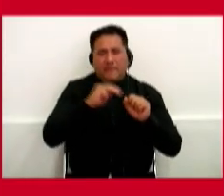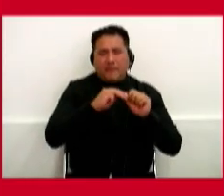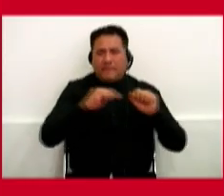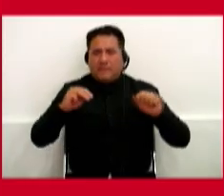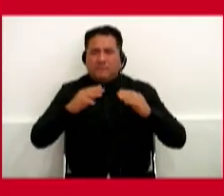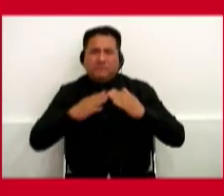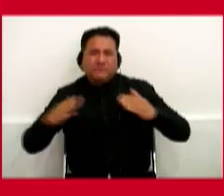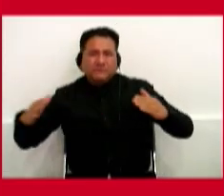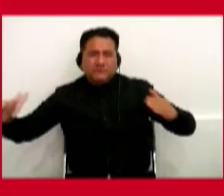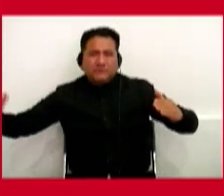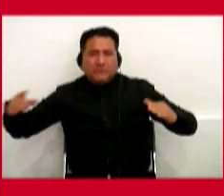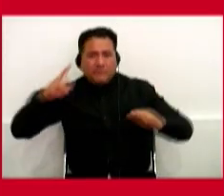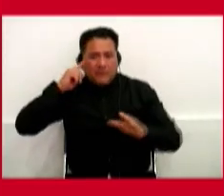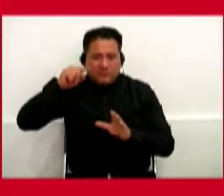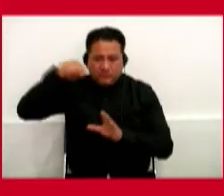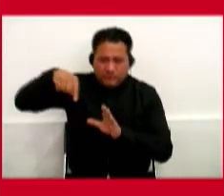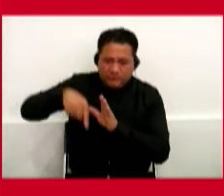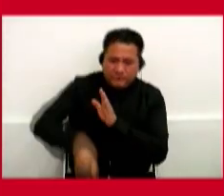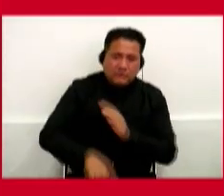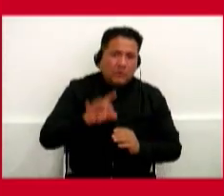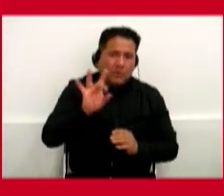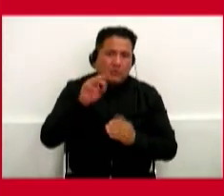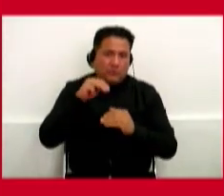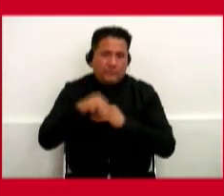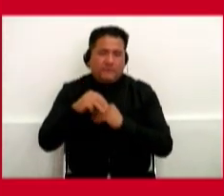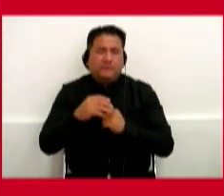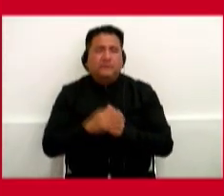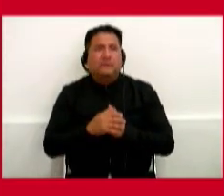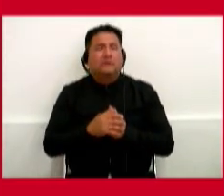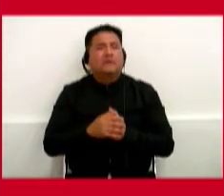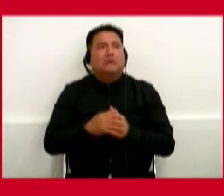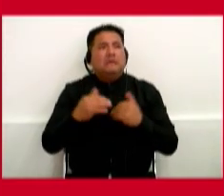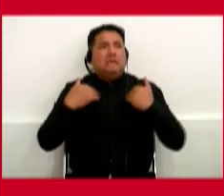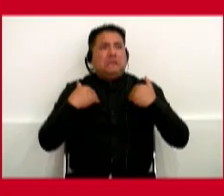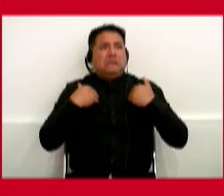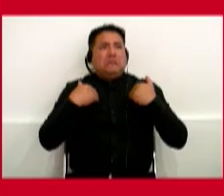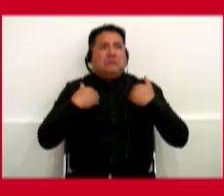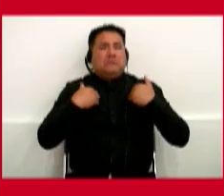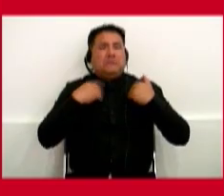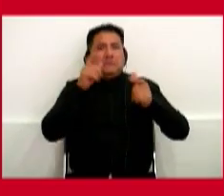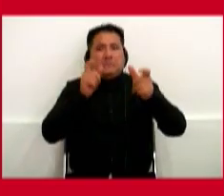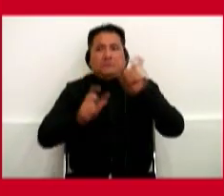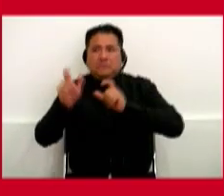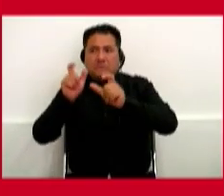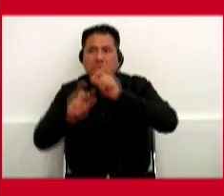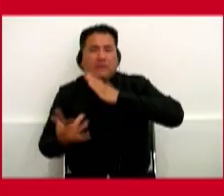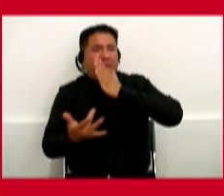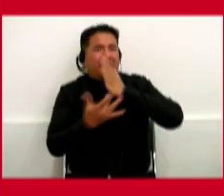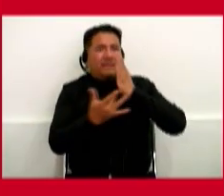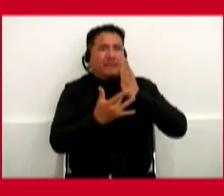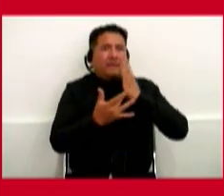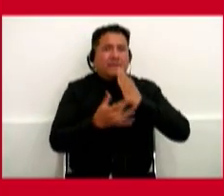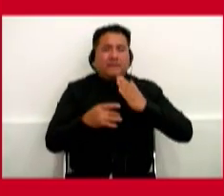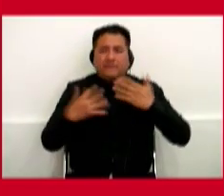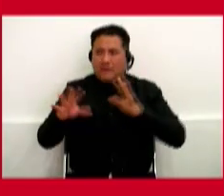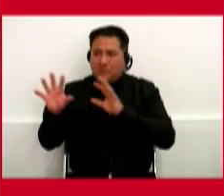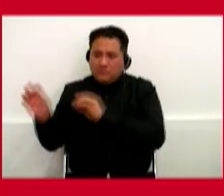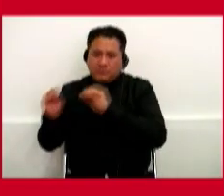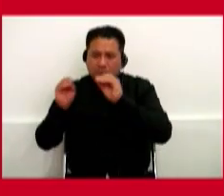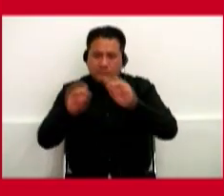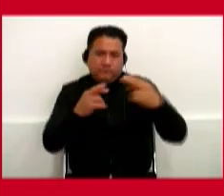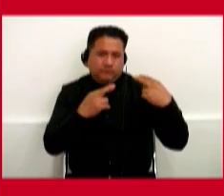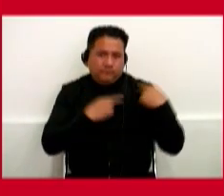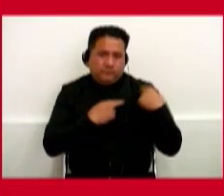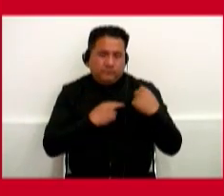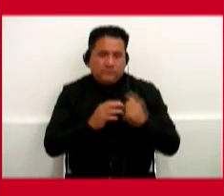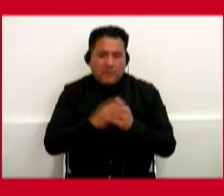de perforación. Hablamos del personal técnico que se destinó para este proyecto, igual con una sonda